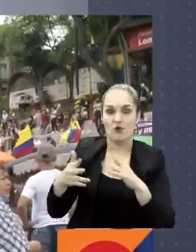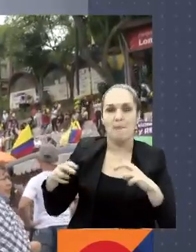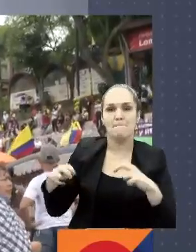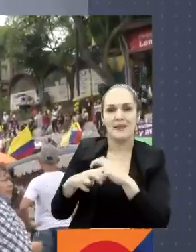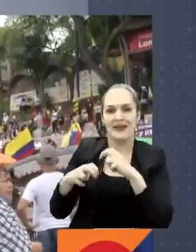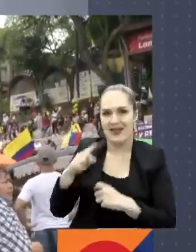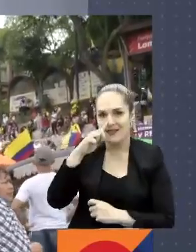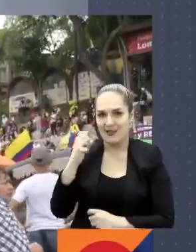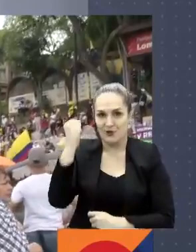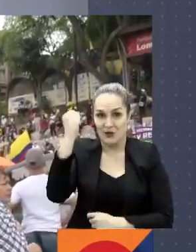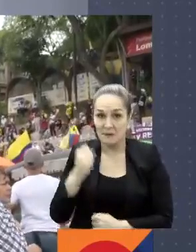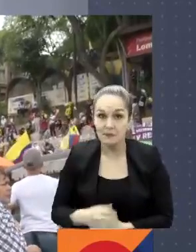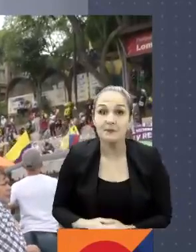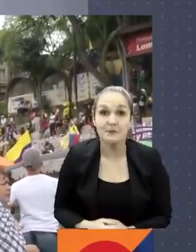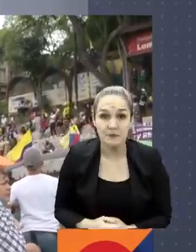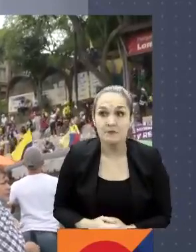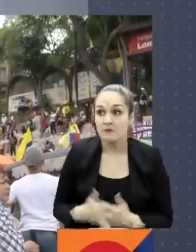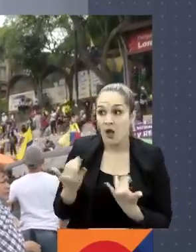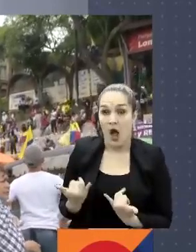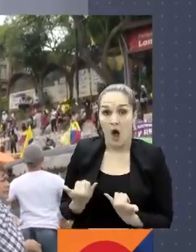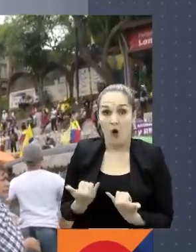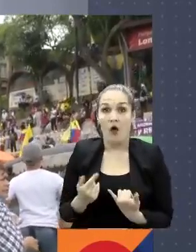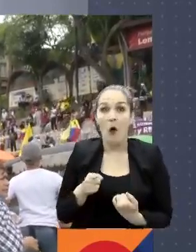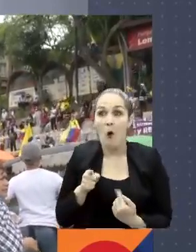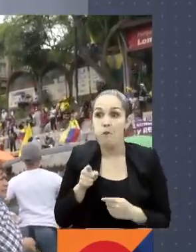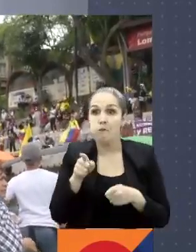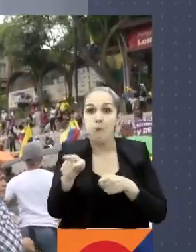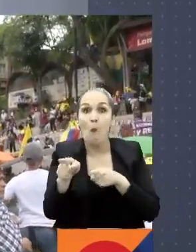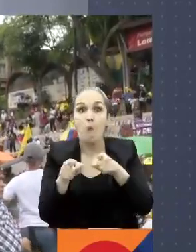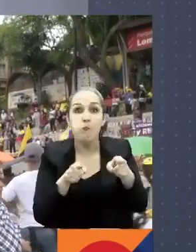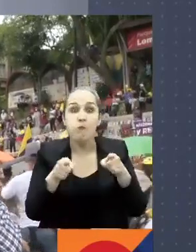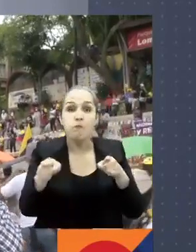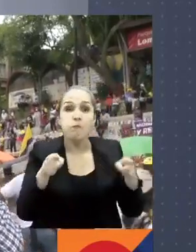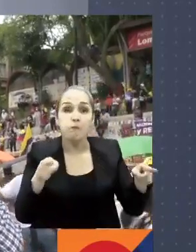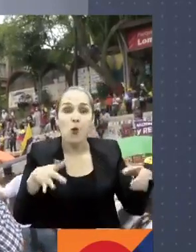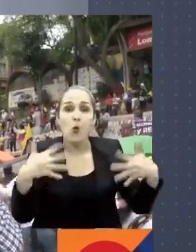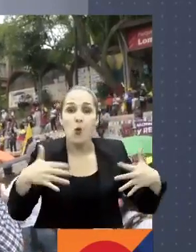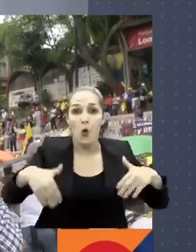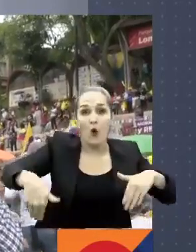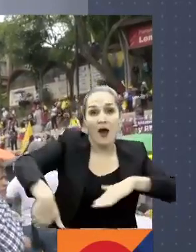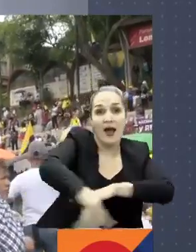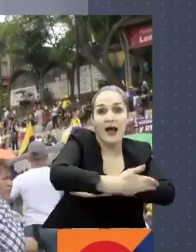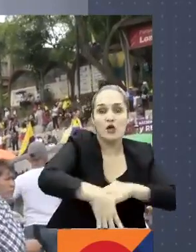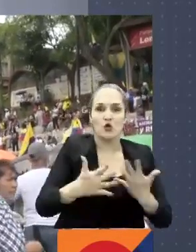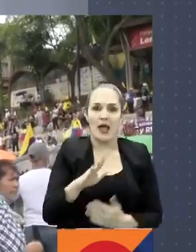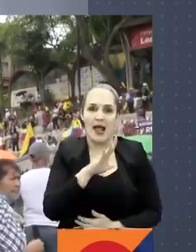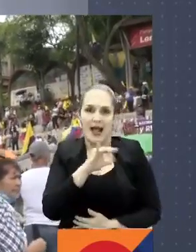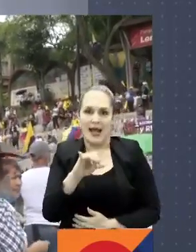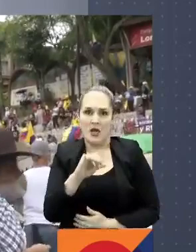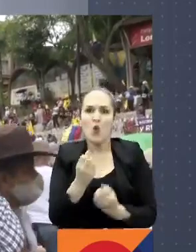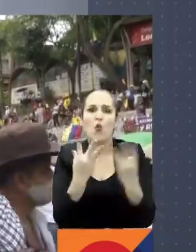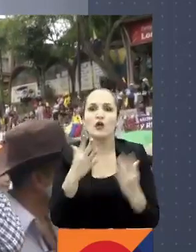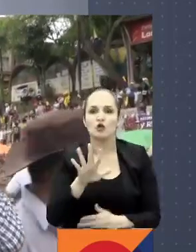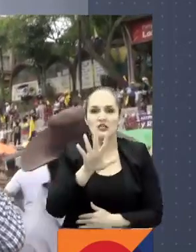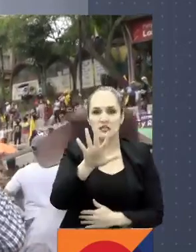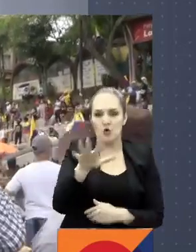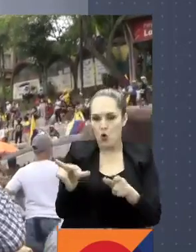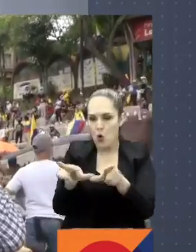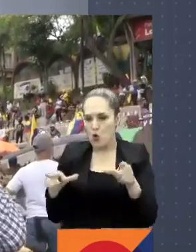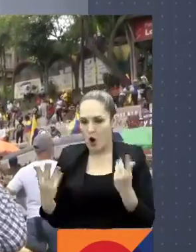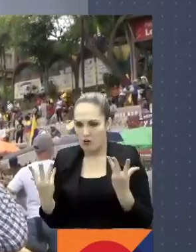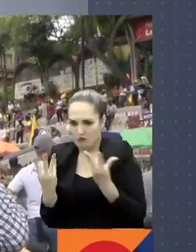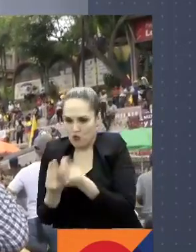con 5 puntos de concentración, la nueva jornada de paro nacional se tomó las calles de Cali. La capital vallecaucana avanza en el proceso